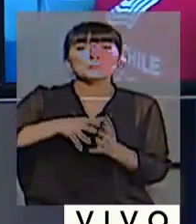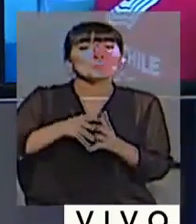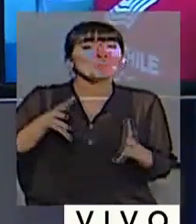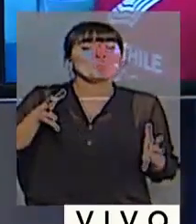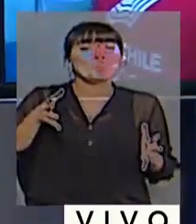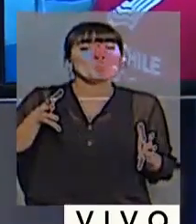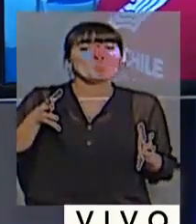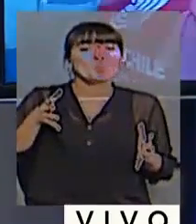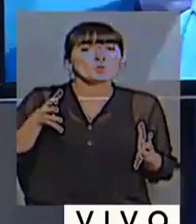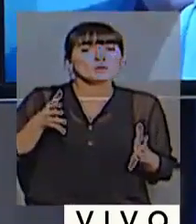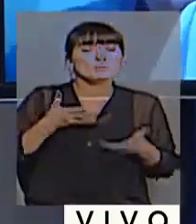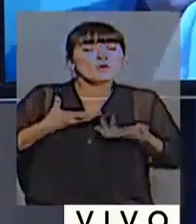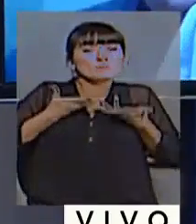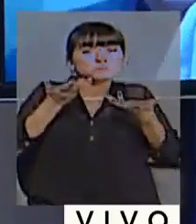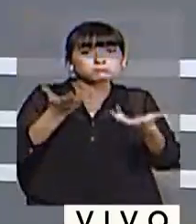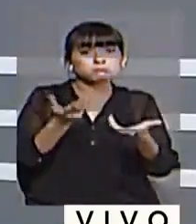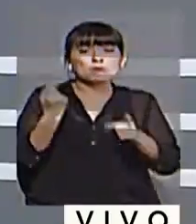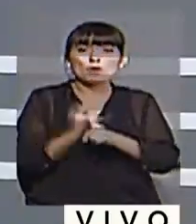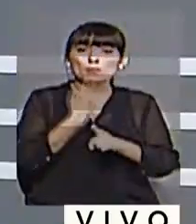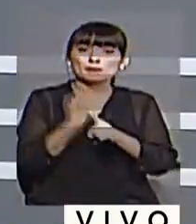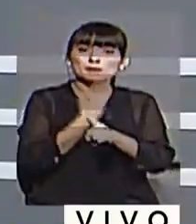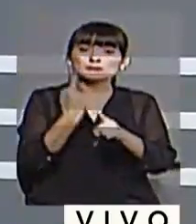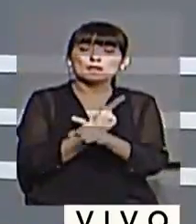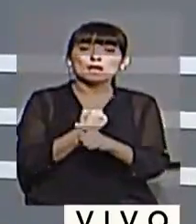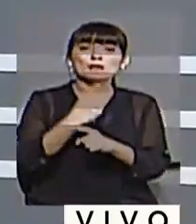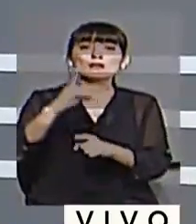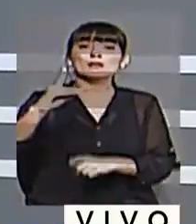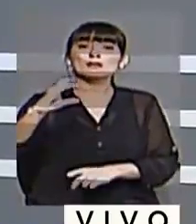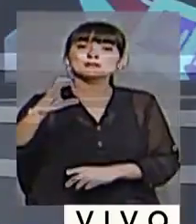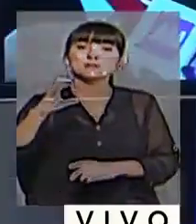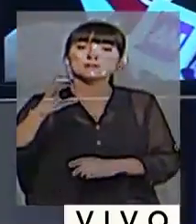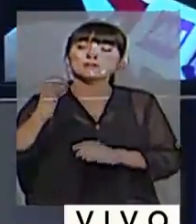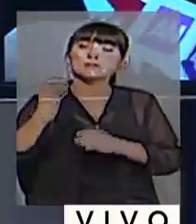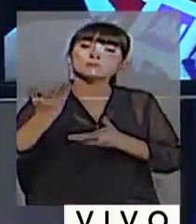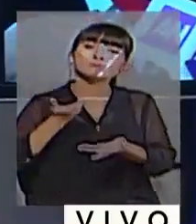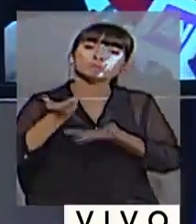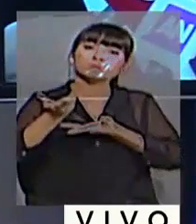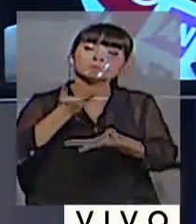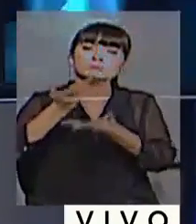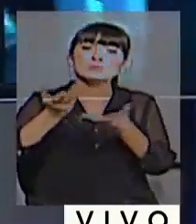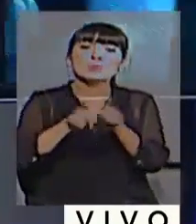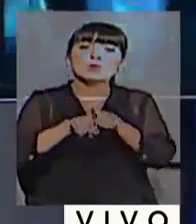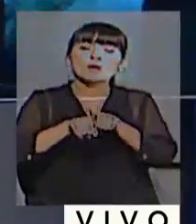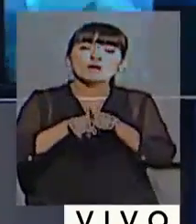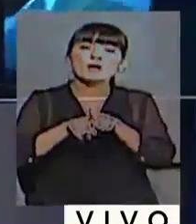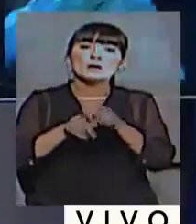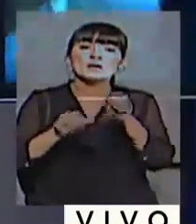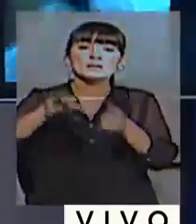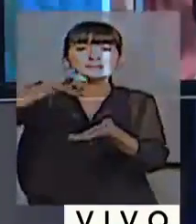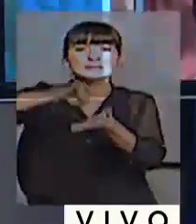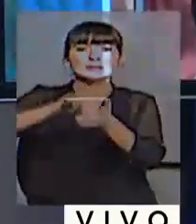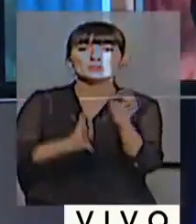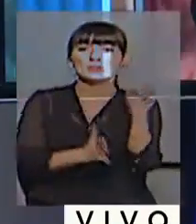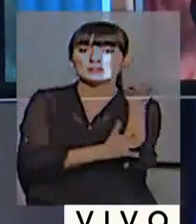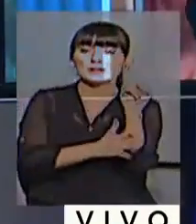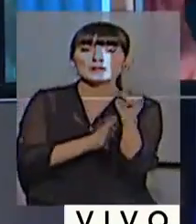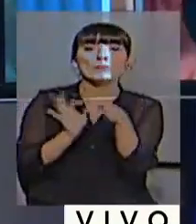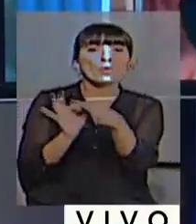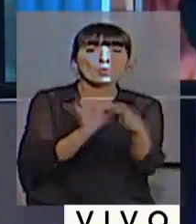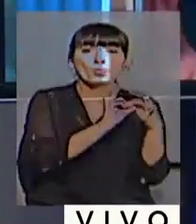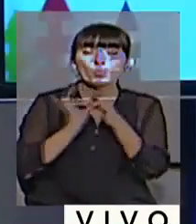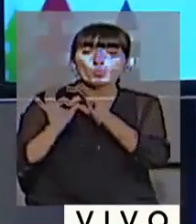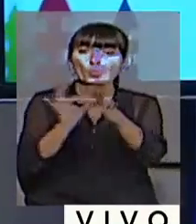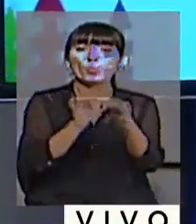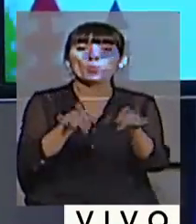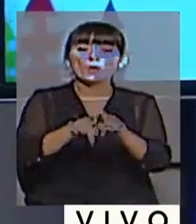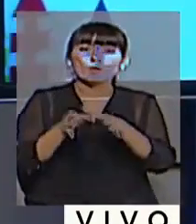muy llana a conversar con la democracia cristiana, a mantener la unión de la centroizquierda y de esta coalición que, insisto, nos